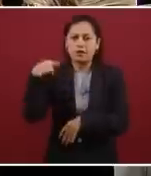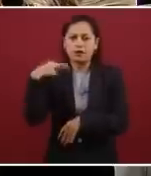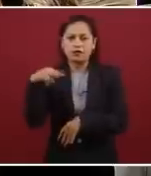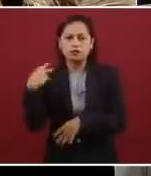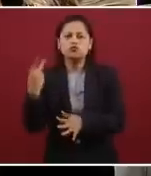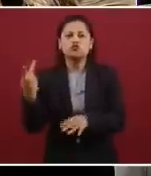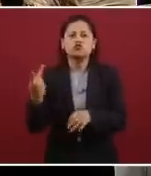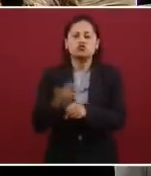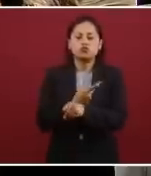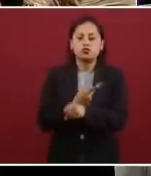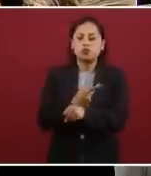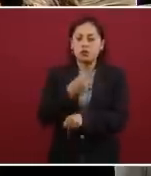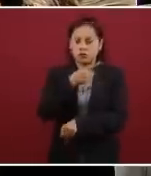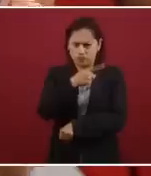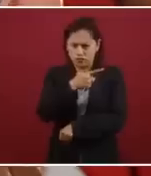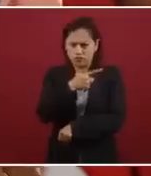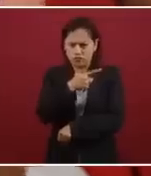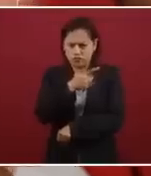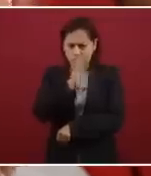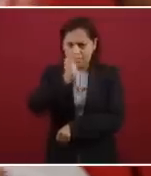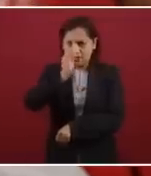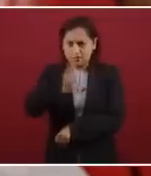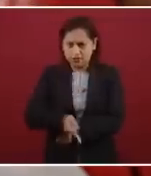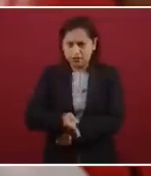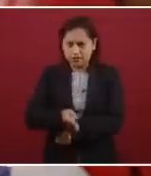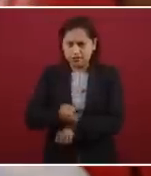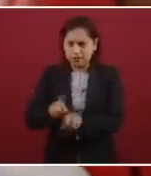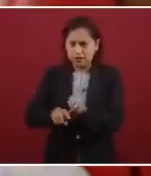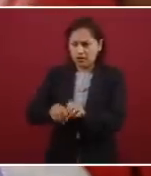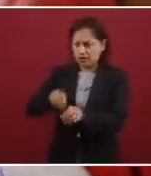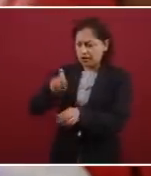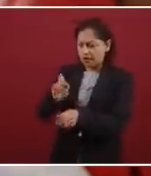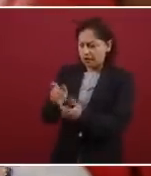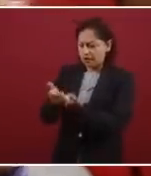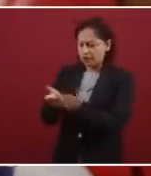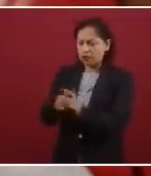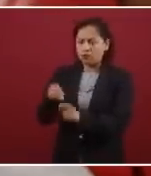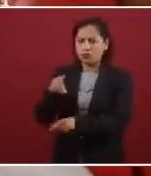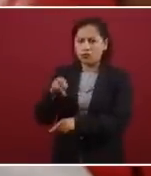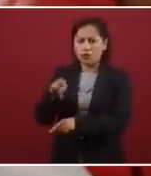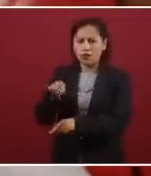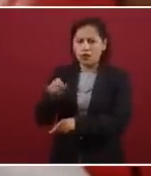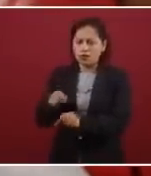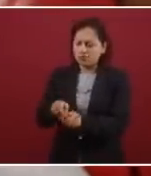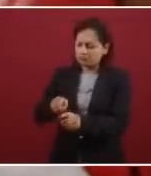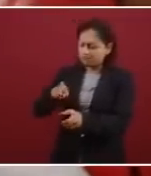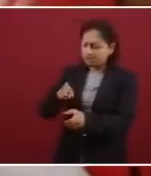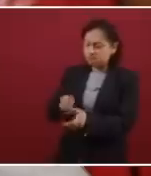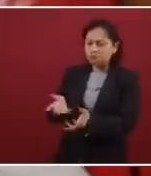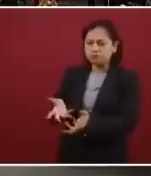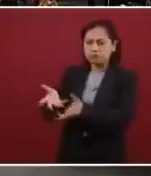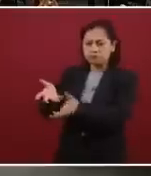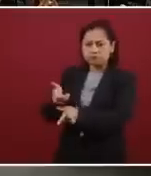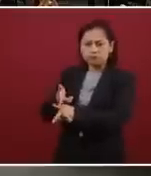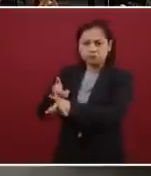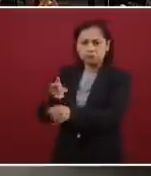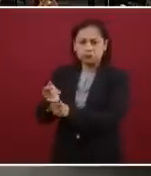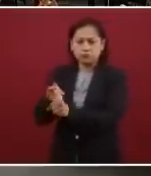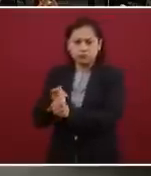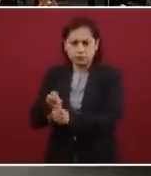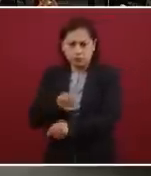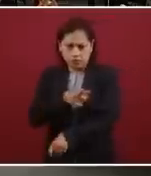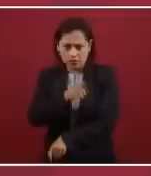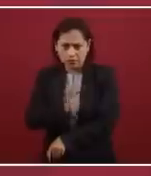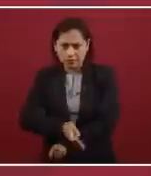en condición de dejar a su partido político dar seguimiento a esa demanda contra ese exgobernador de Veracruz?